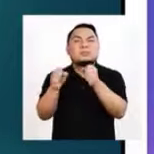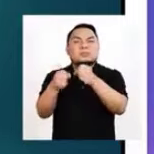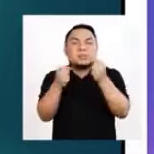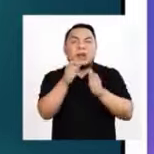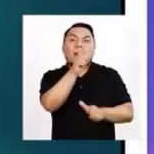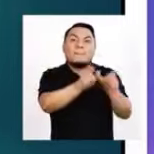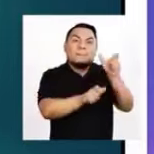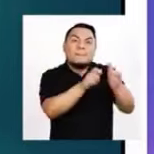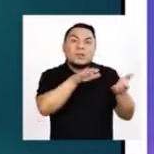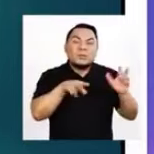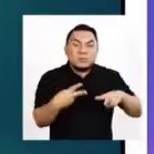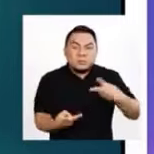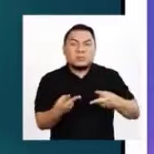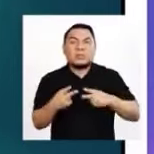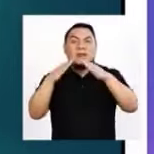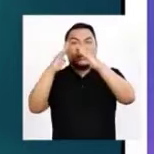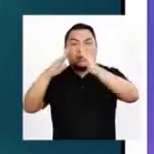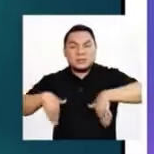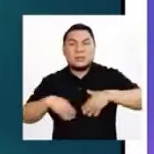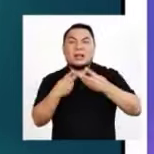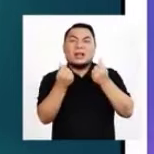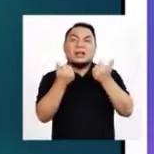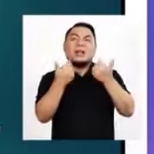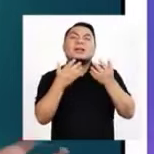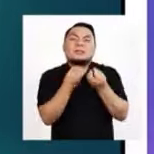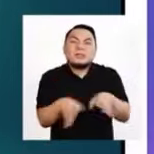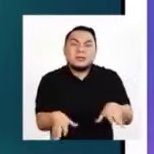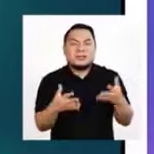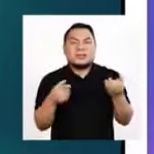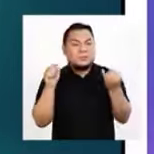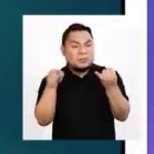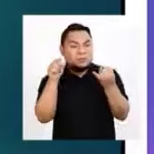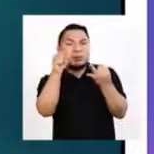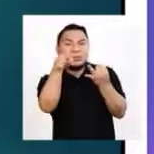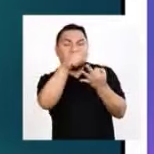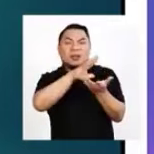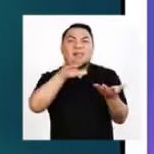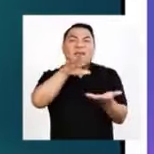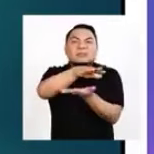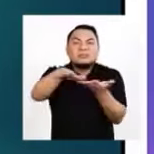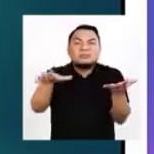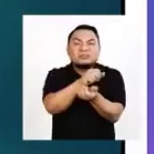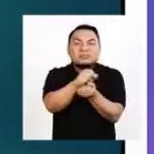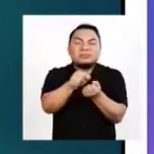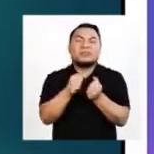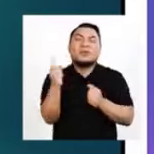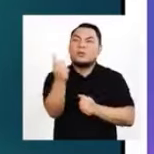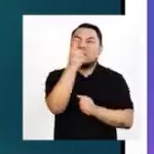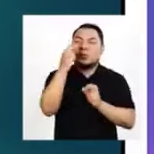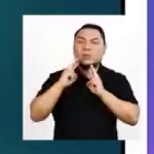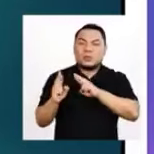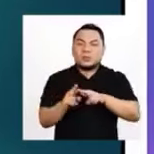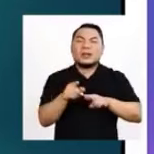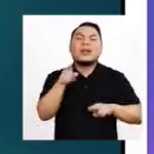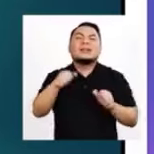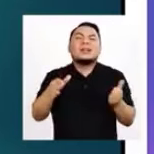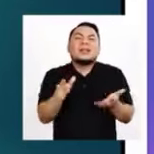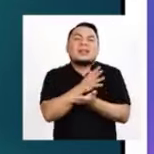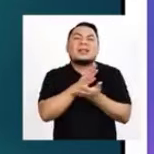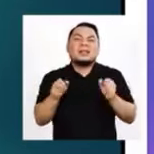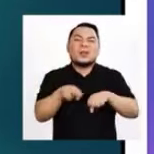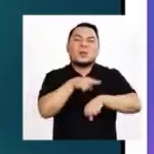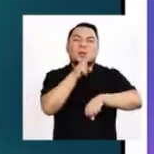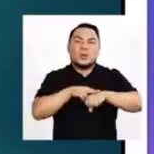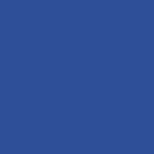preocupan. Esto pueden ser personas, casas, caminos, animales, dinero, etc. Cuando estas se ven impactadas por un fenómeno natural, es cuando empezamos